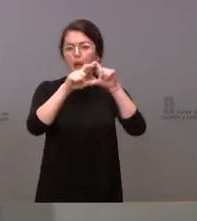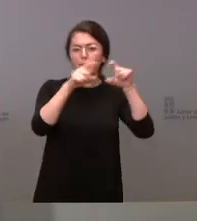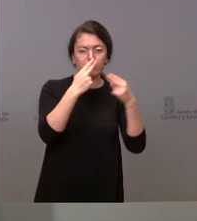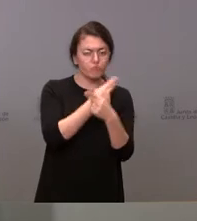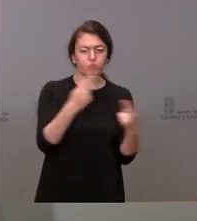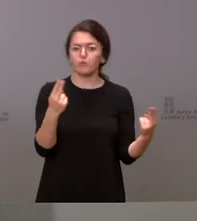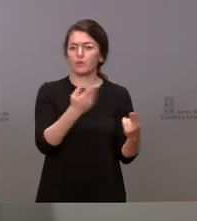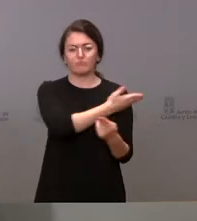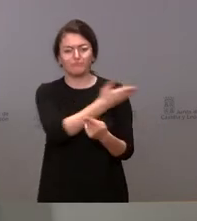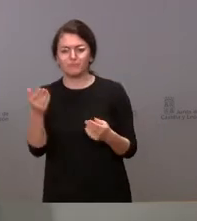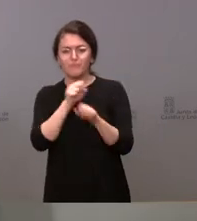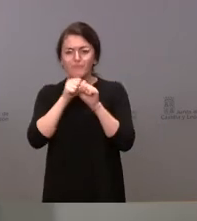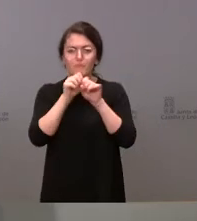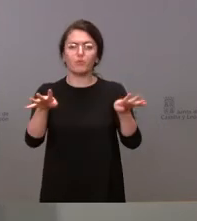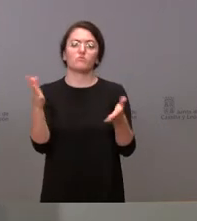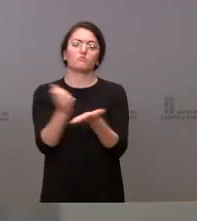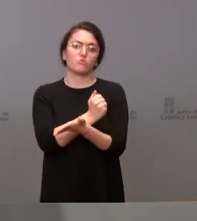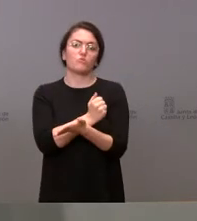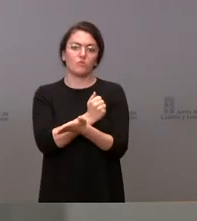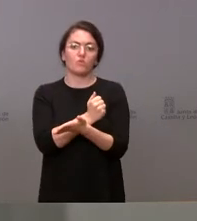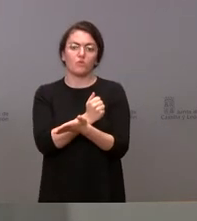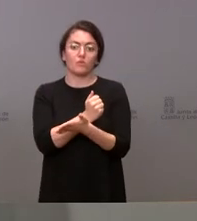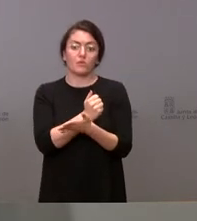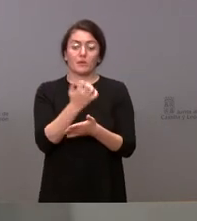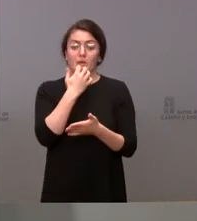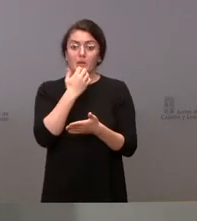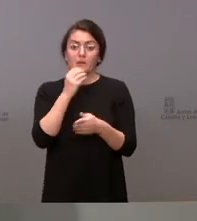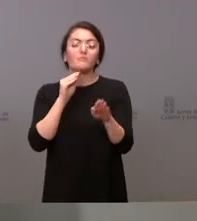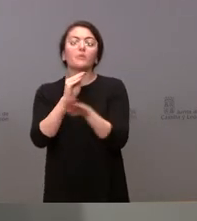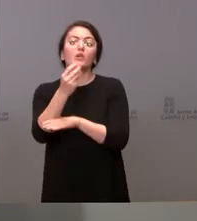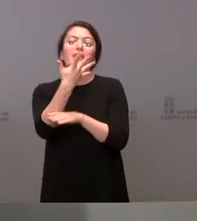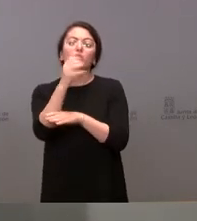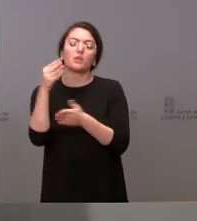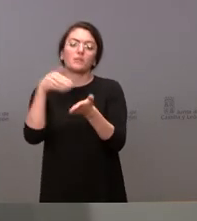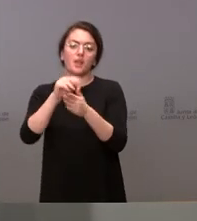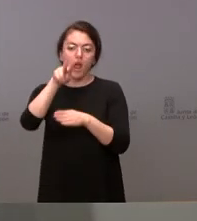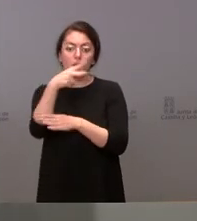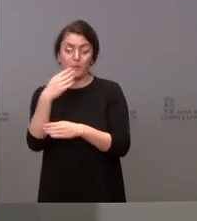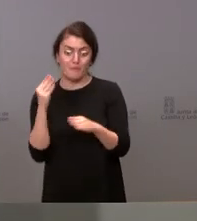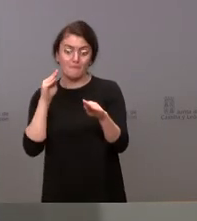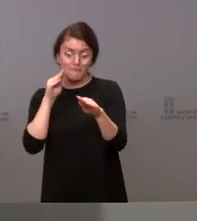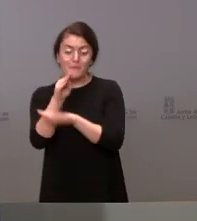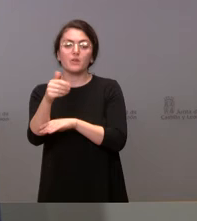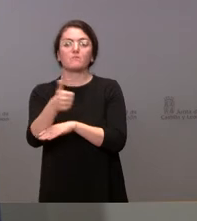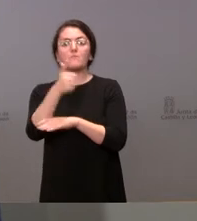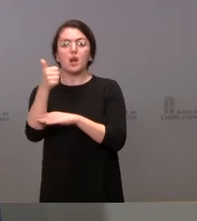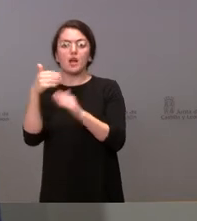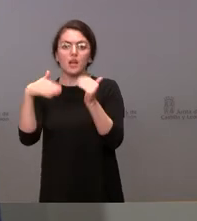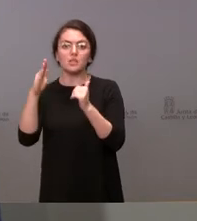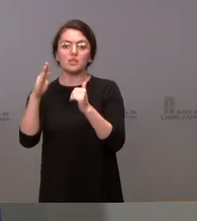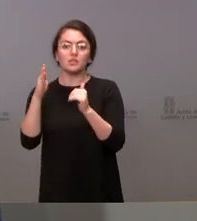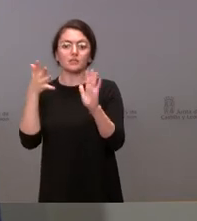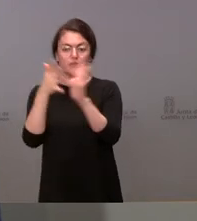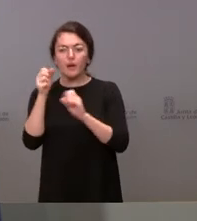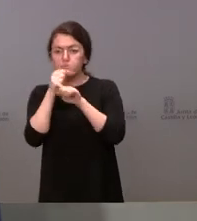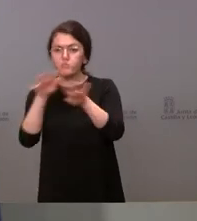los que reciban más de 50.000 euros de subvenciones o más de 5.000 euros, si no recuerdo mal, si esto